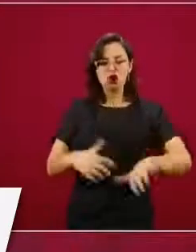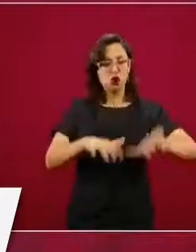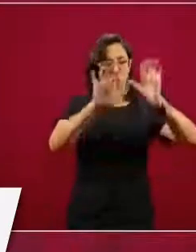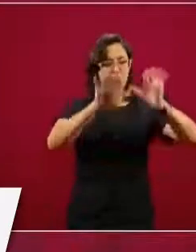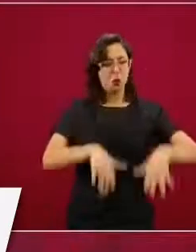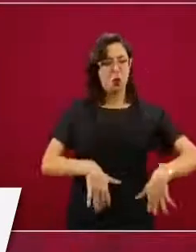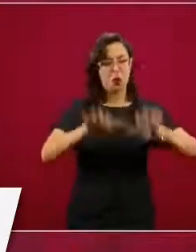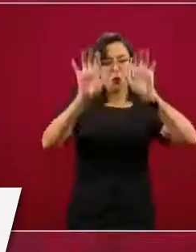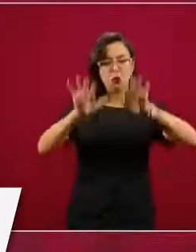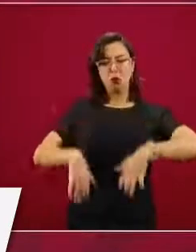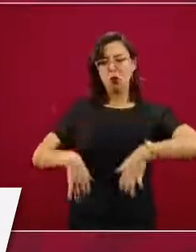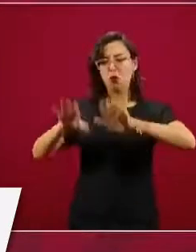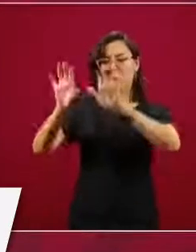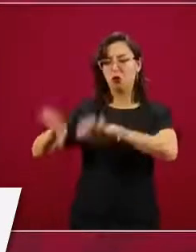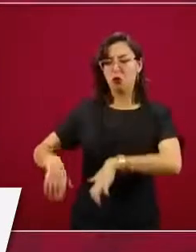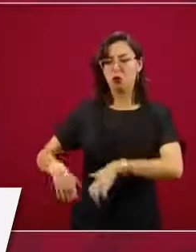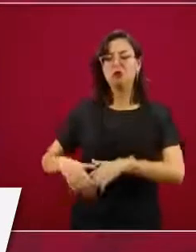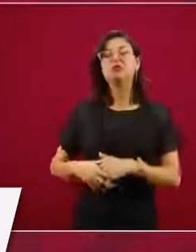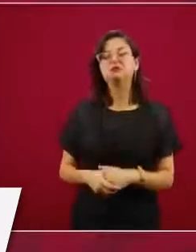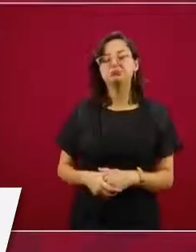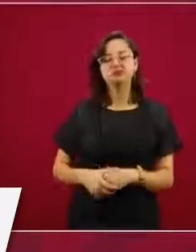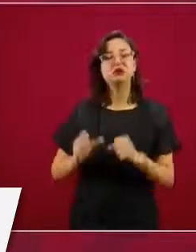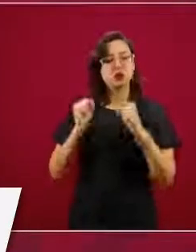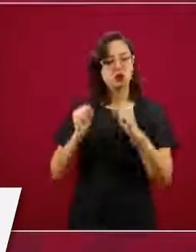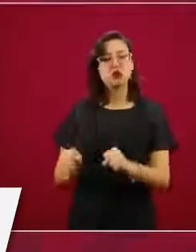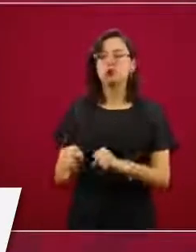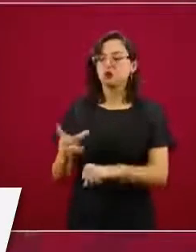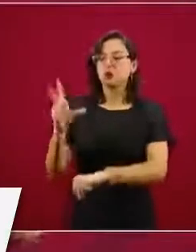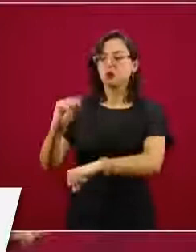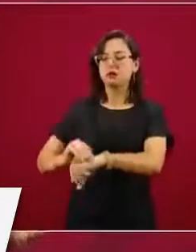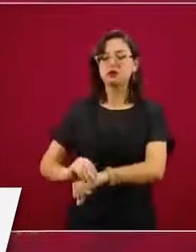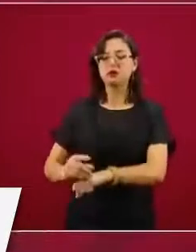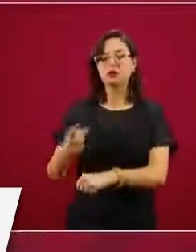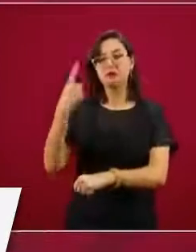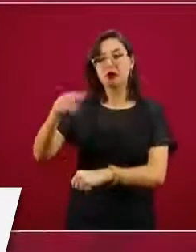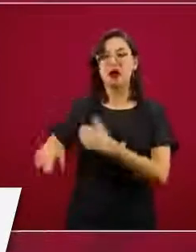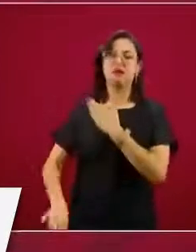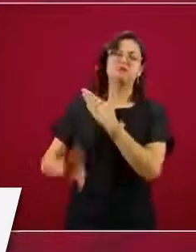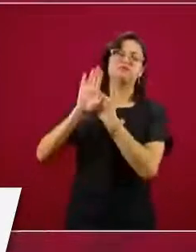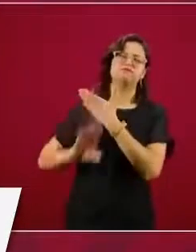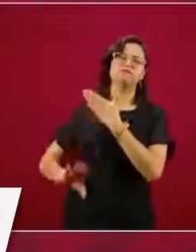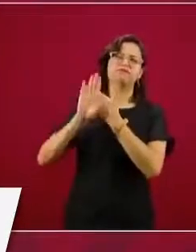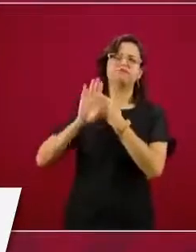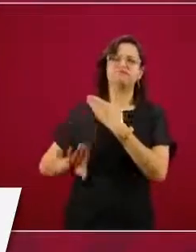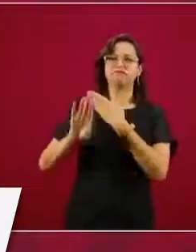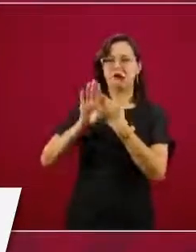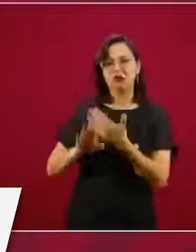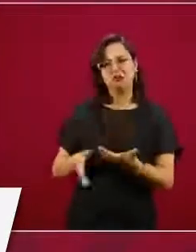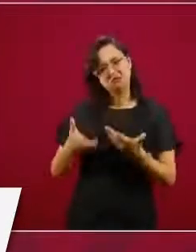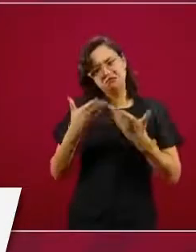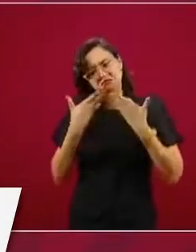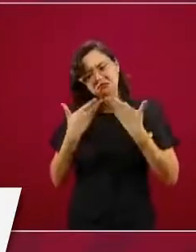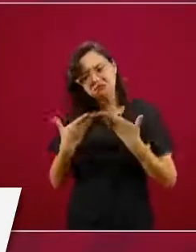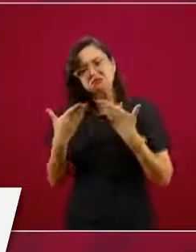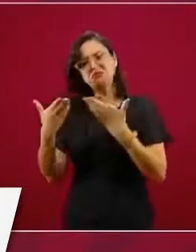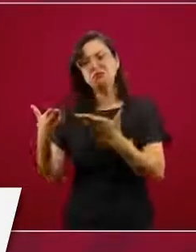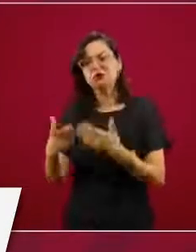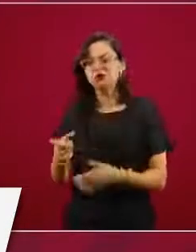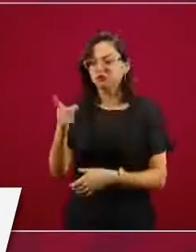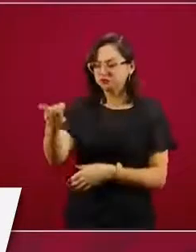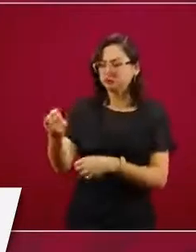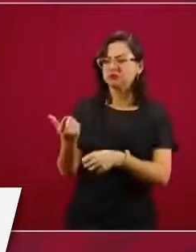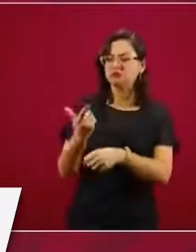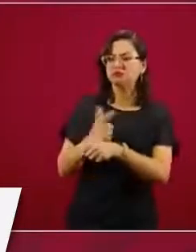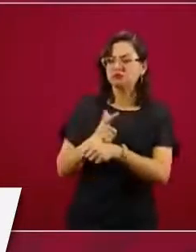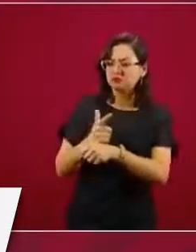columnas. Además, tiene derecho el licenciado a